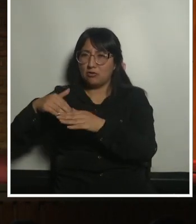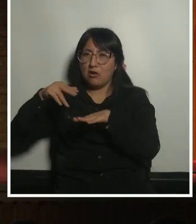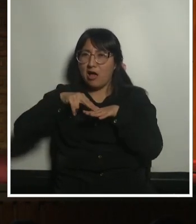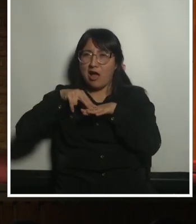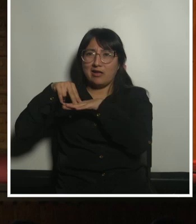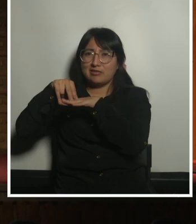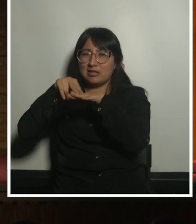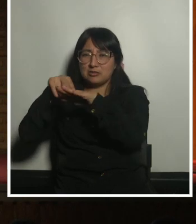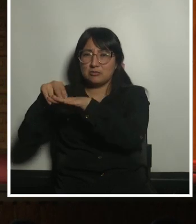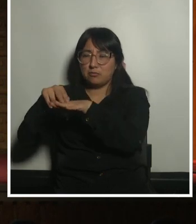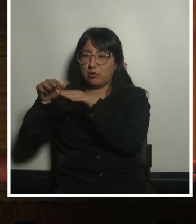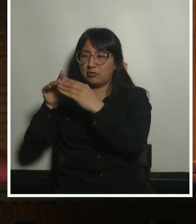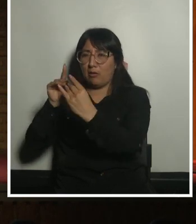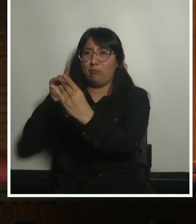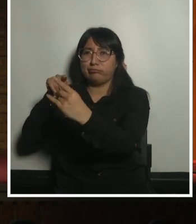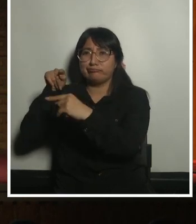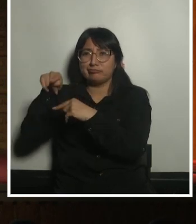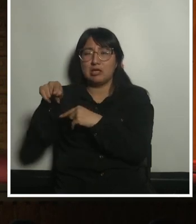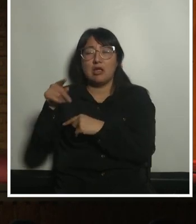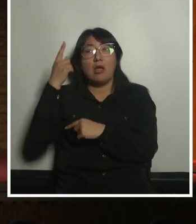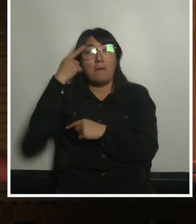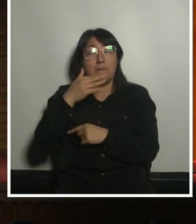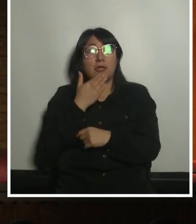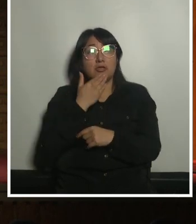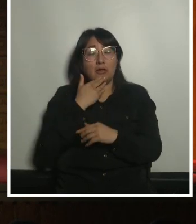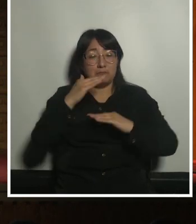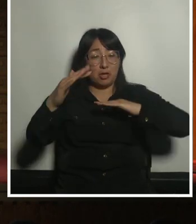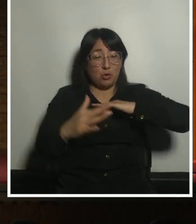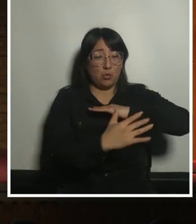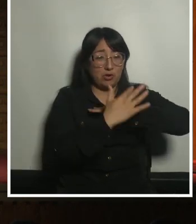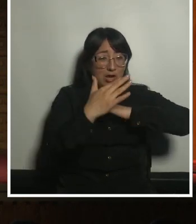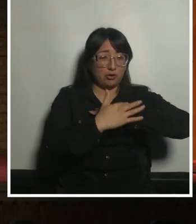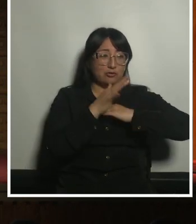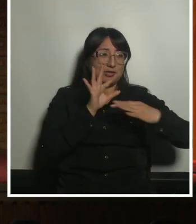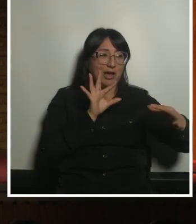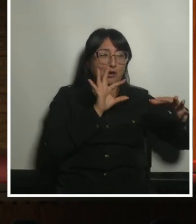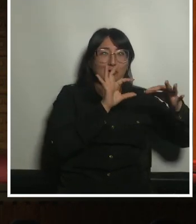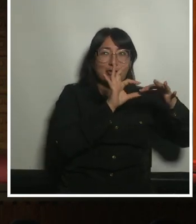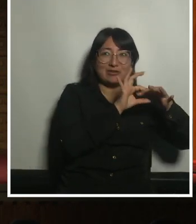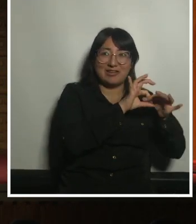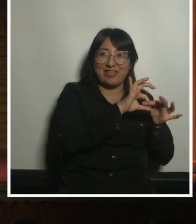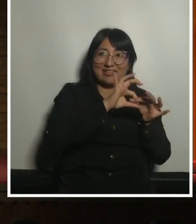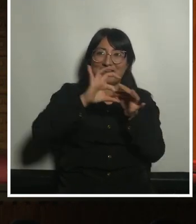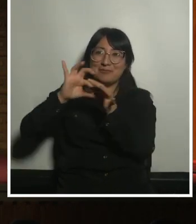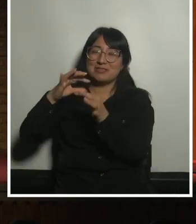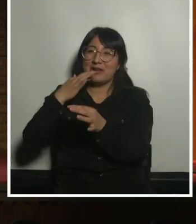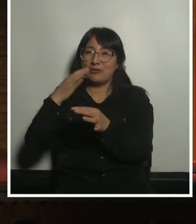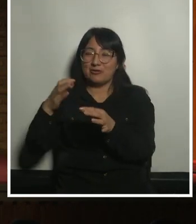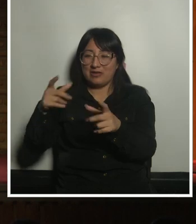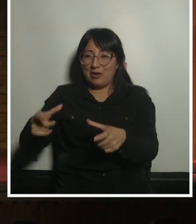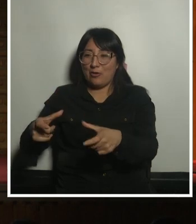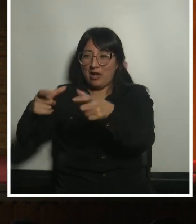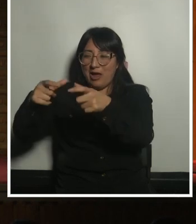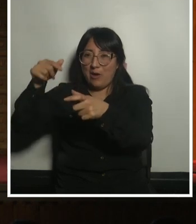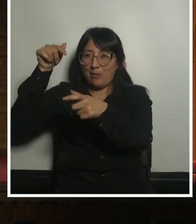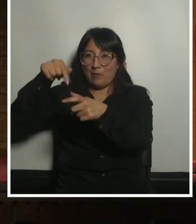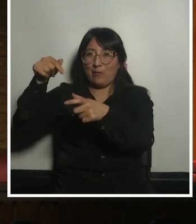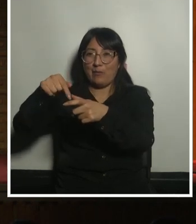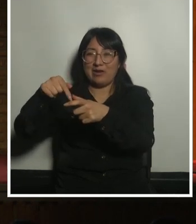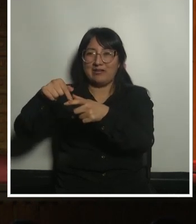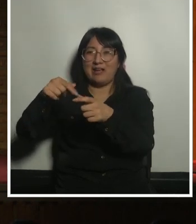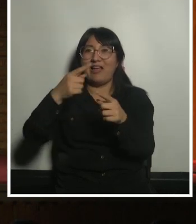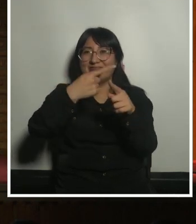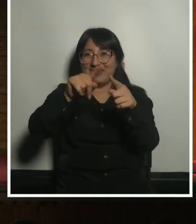litoral, que es lo que nos corresponde a nosotros, pero también una costa conectada transversalmente con las cuencas andinas, las cuencas